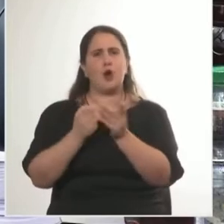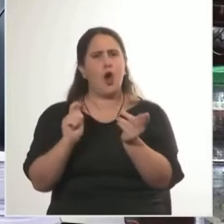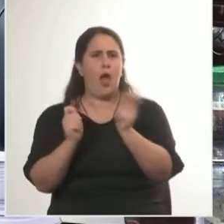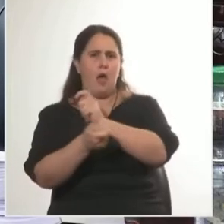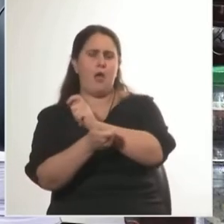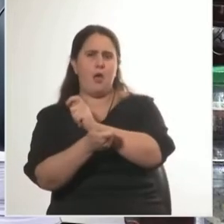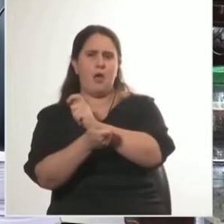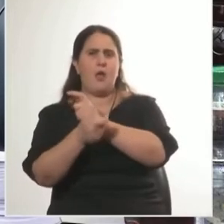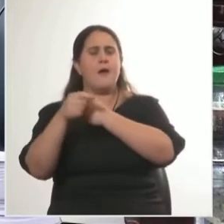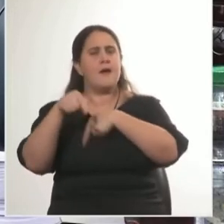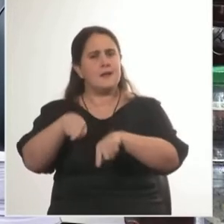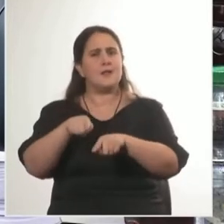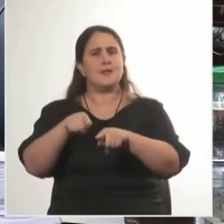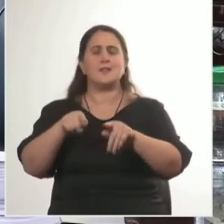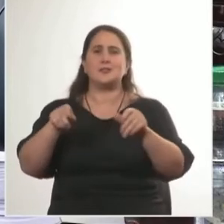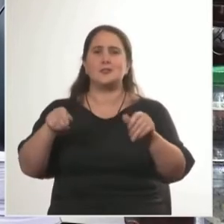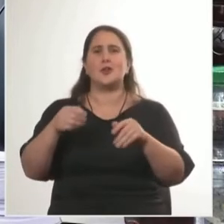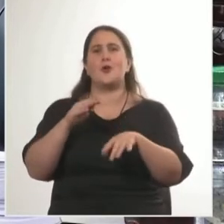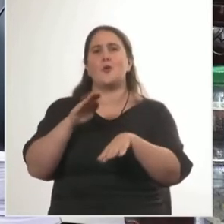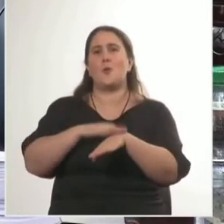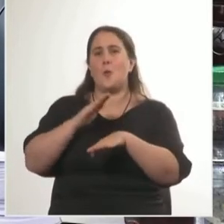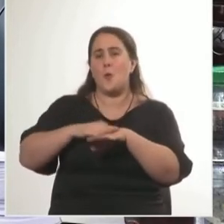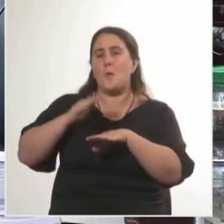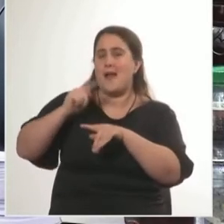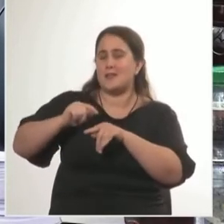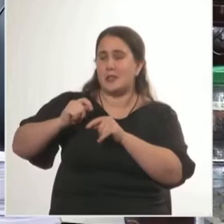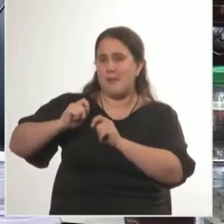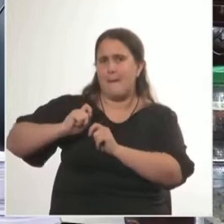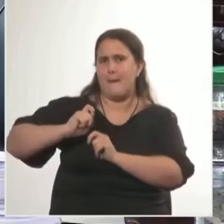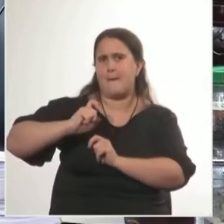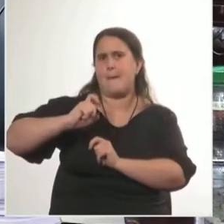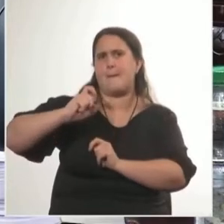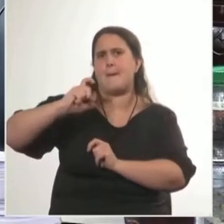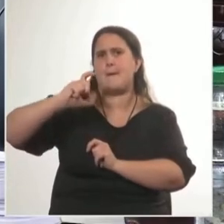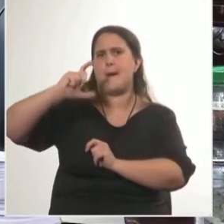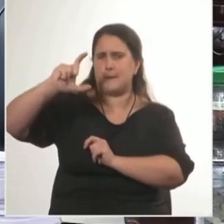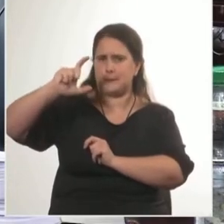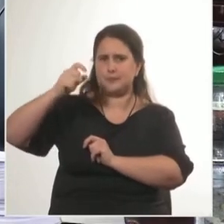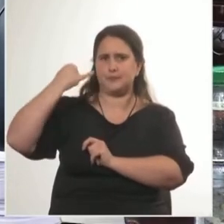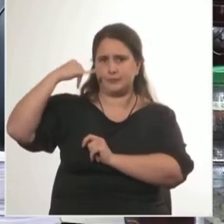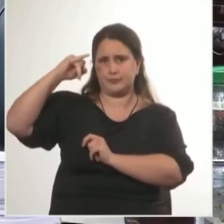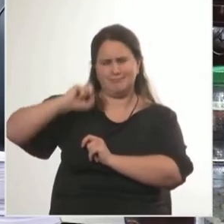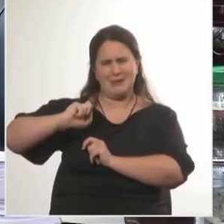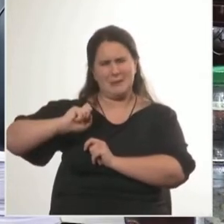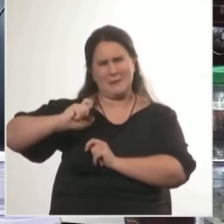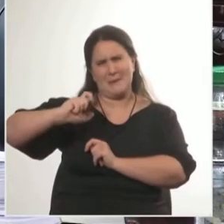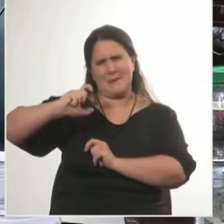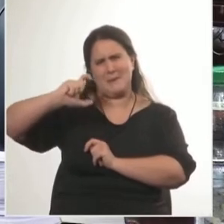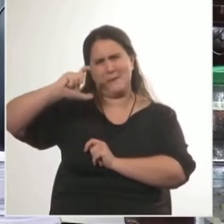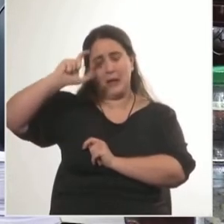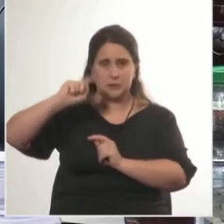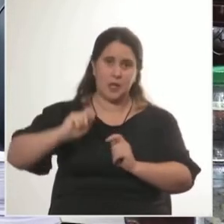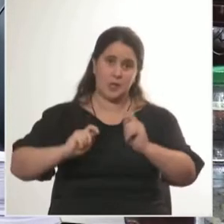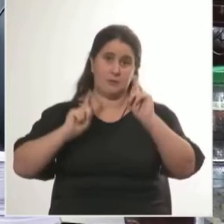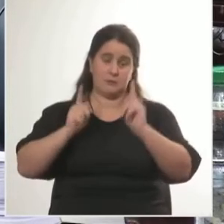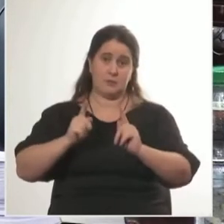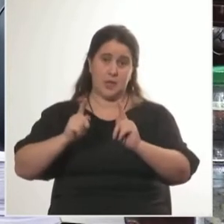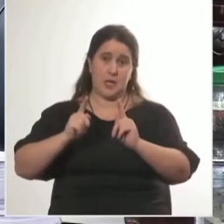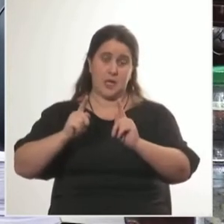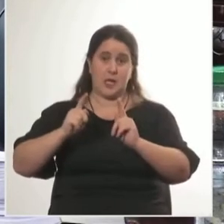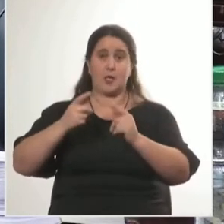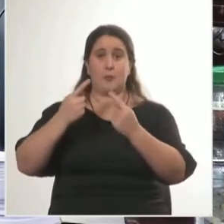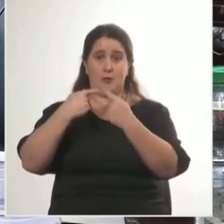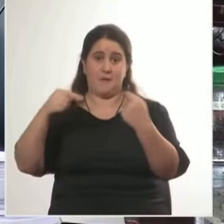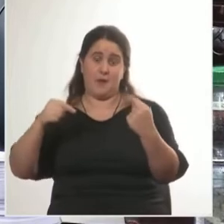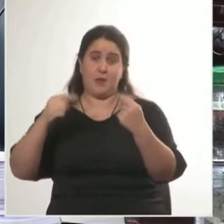Central que ha hecho de que en los últimos tiempos se ha aumentado significativamente la tasa de interés y ha seguido creciendo en las